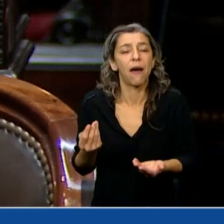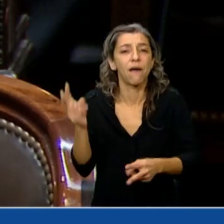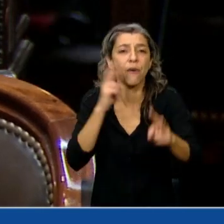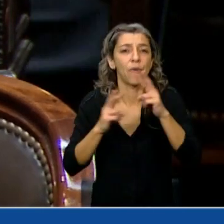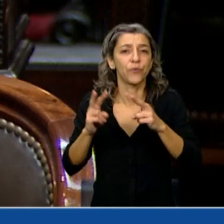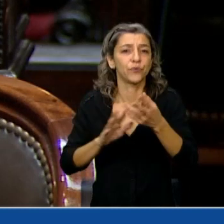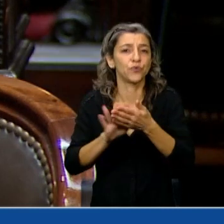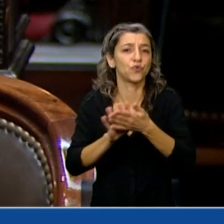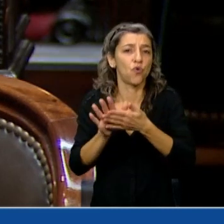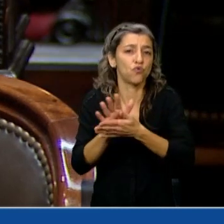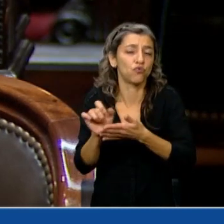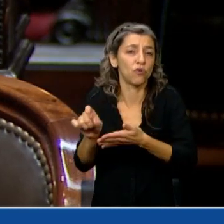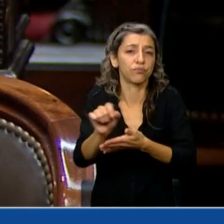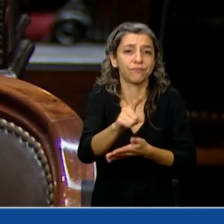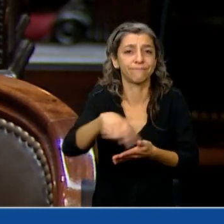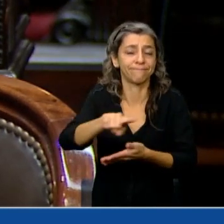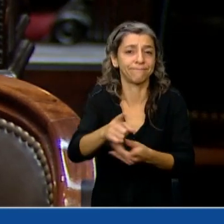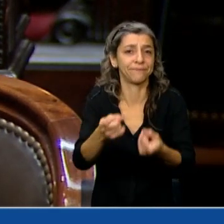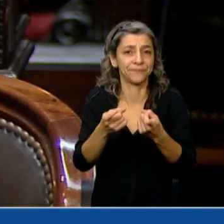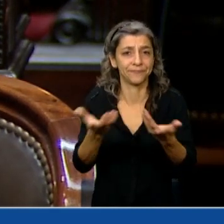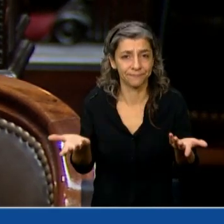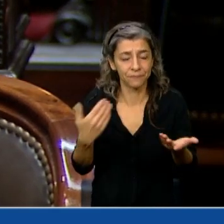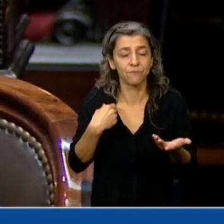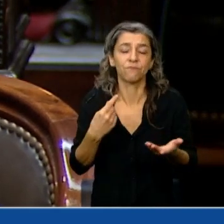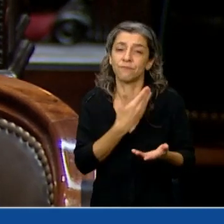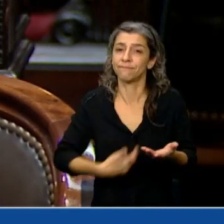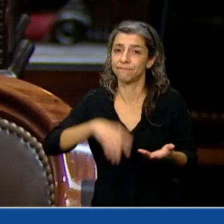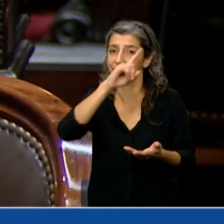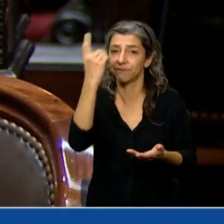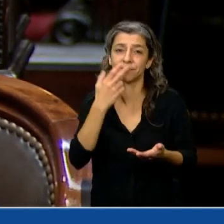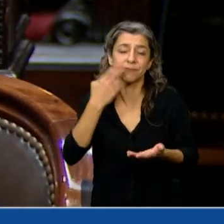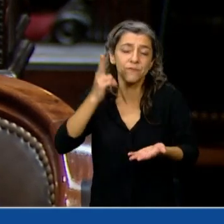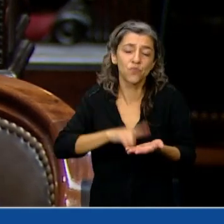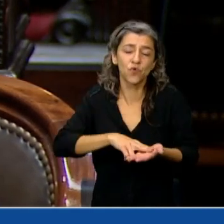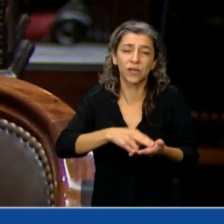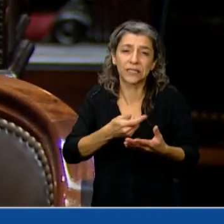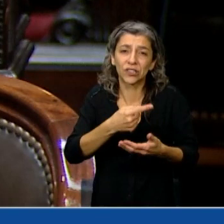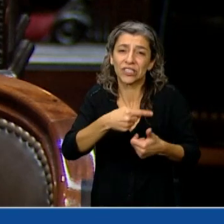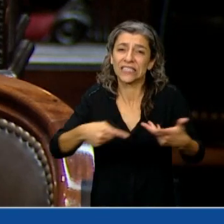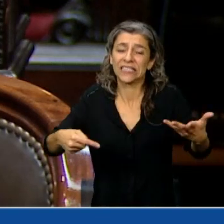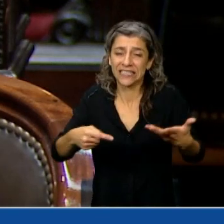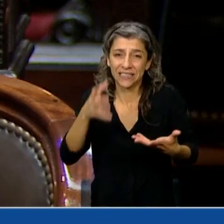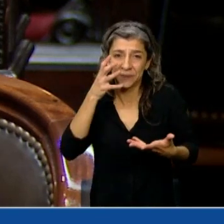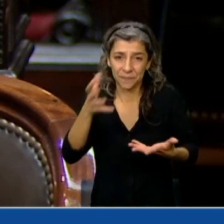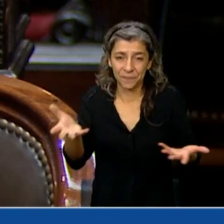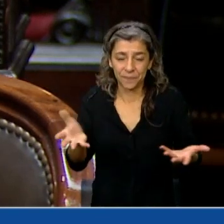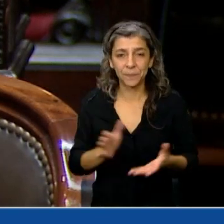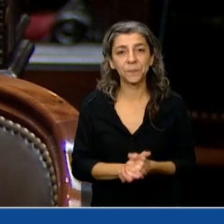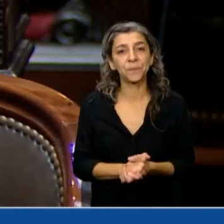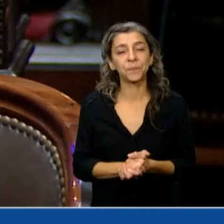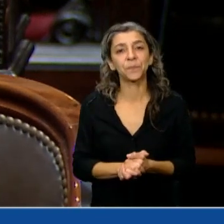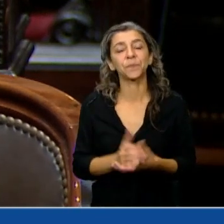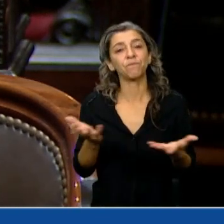ola que es de la presión impositiva que tiene el Estado sobre toda la economía. Por eso estas reformas terminan